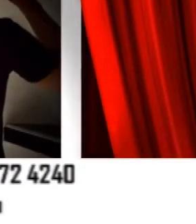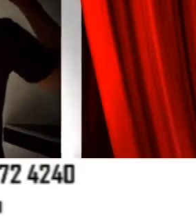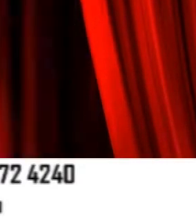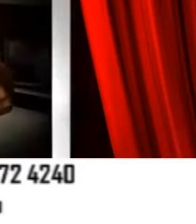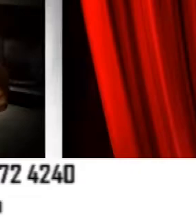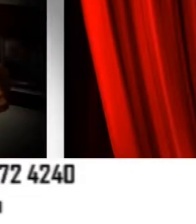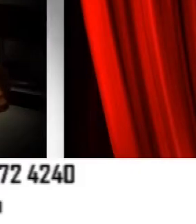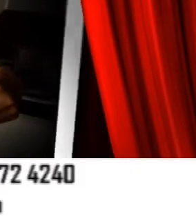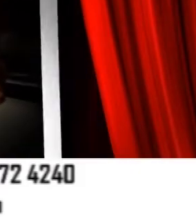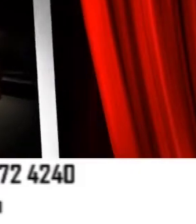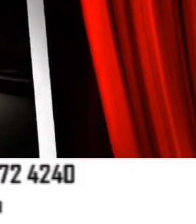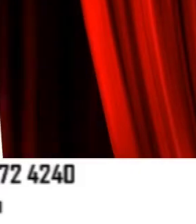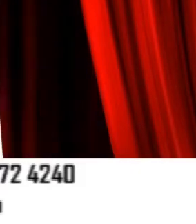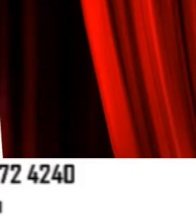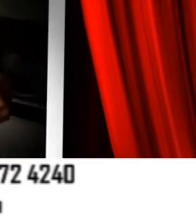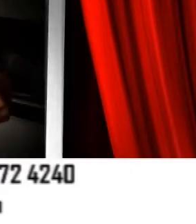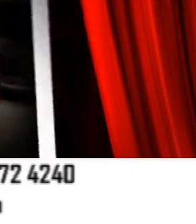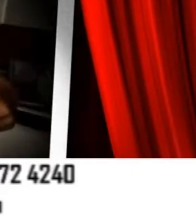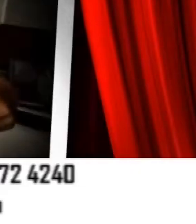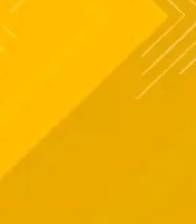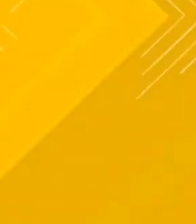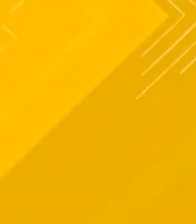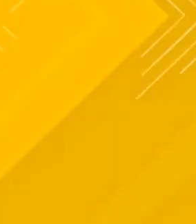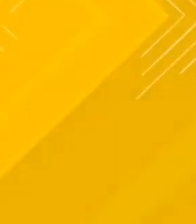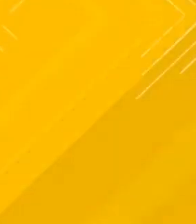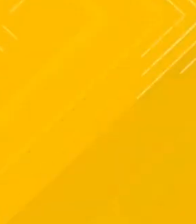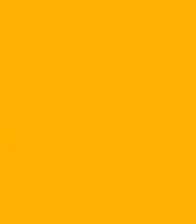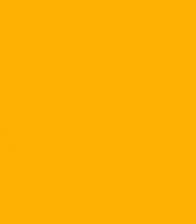te esperamos.